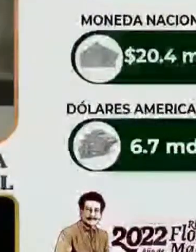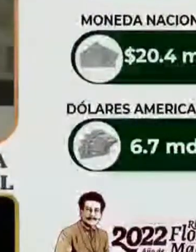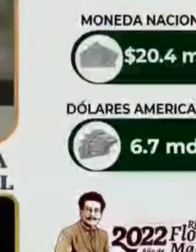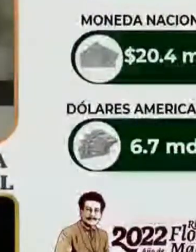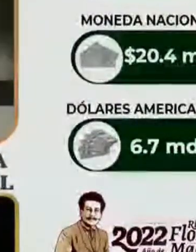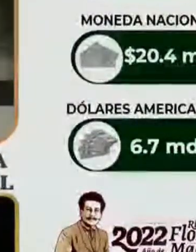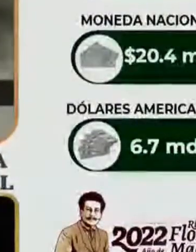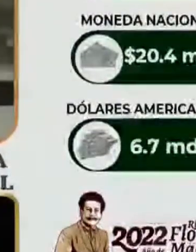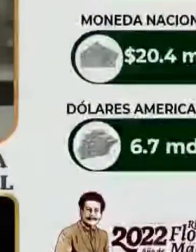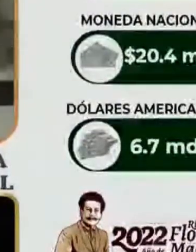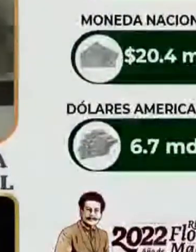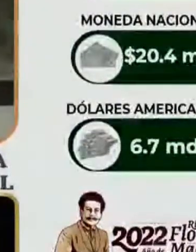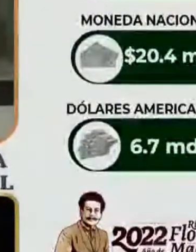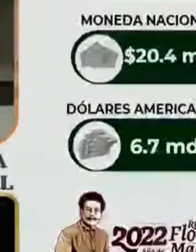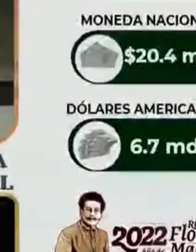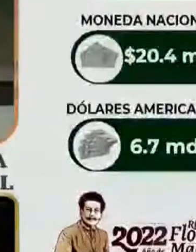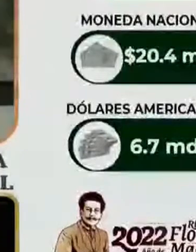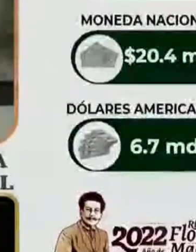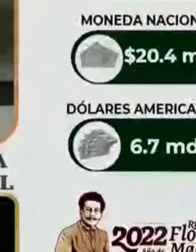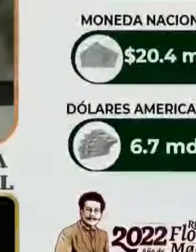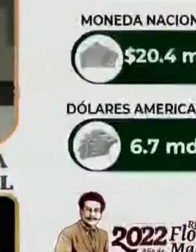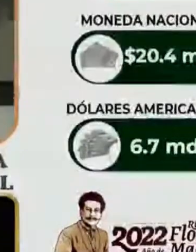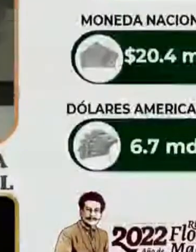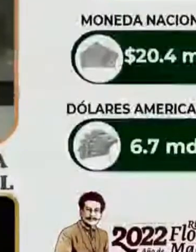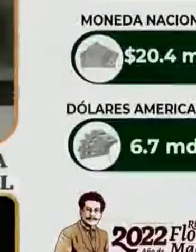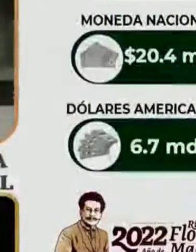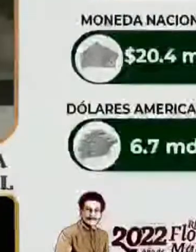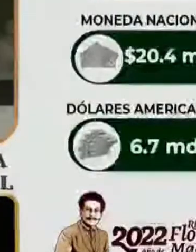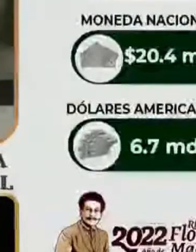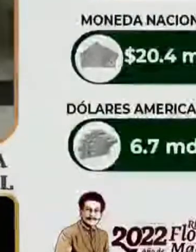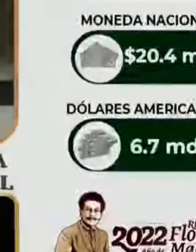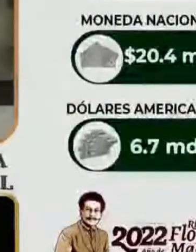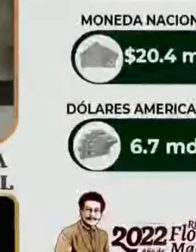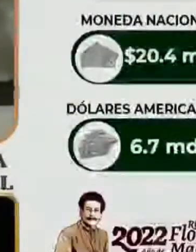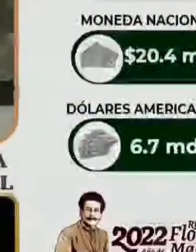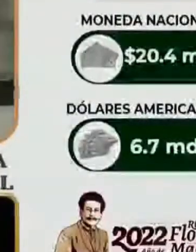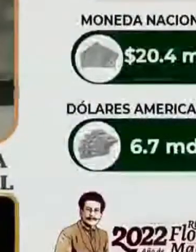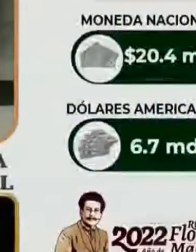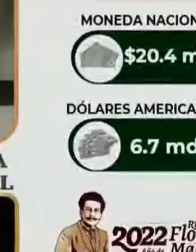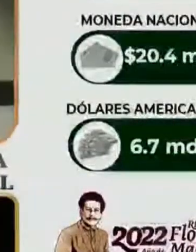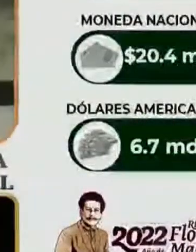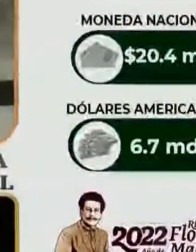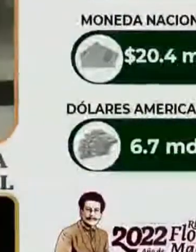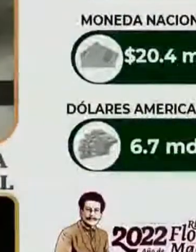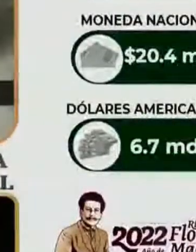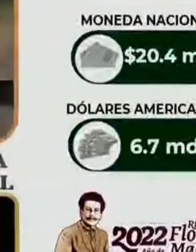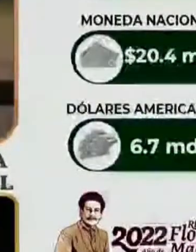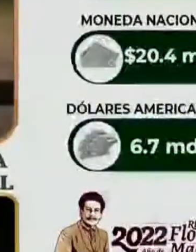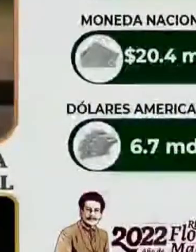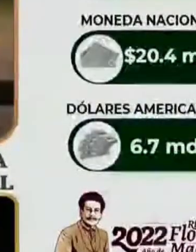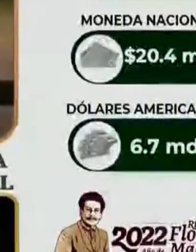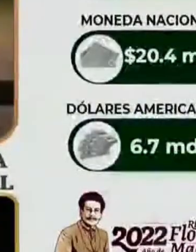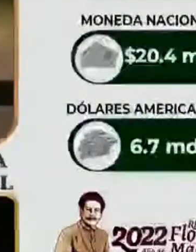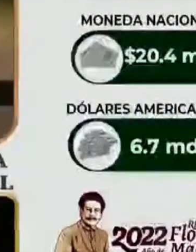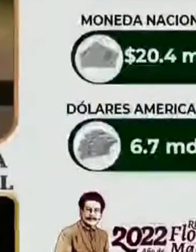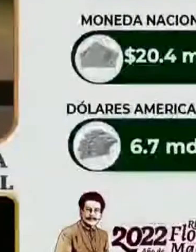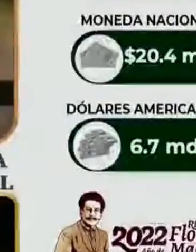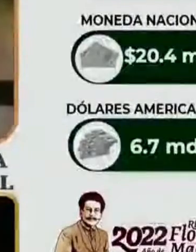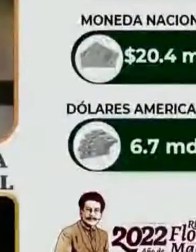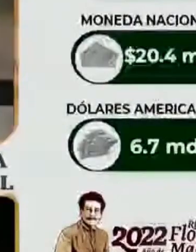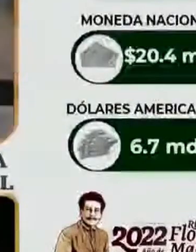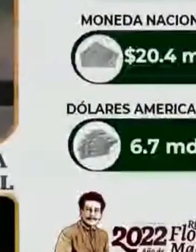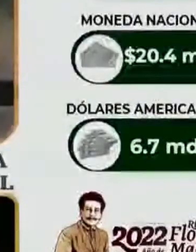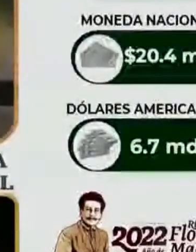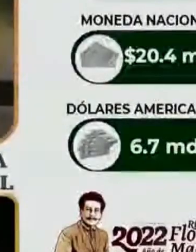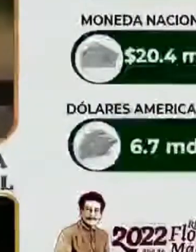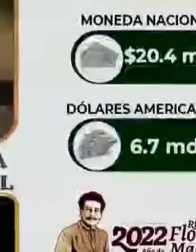detenidos, 3.987 vehículos asegurados, 3.652 armas de fuego, 20.4